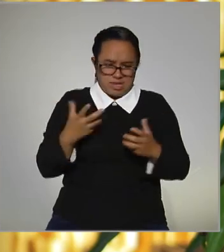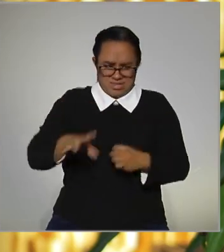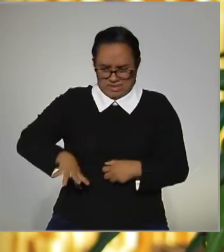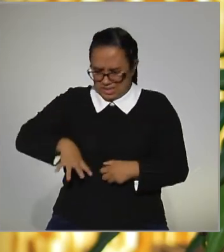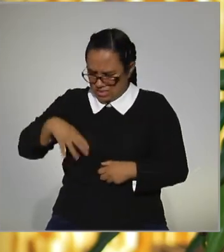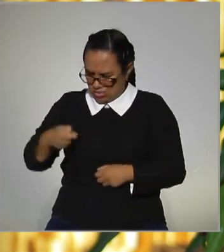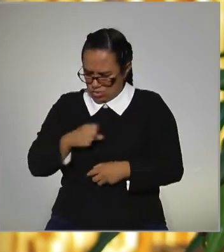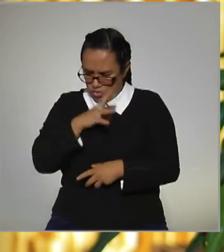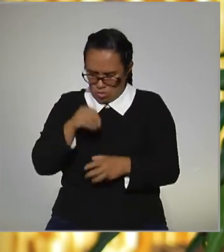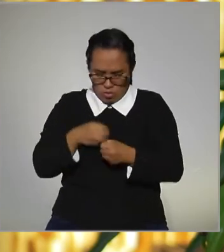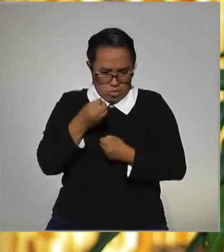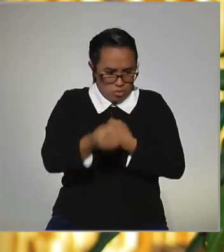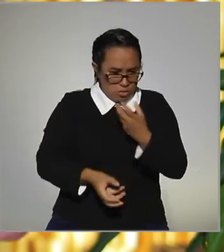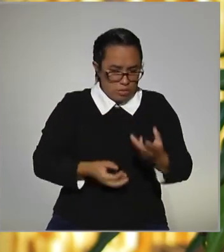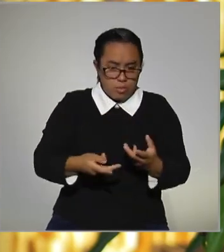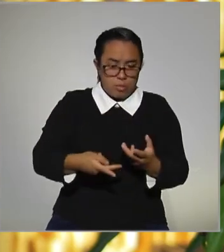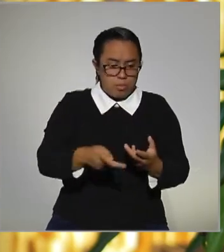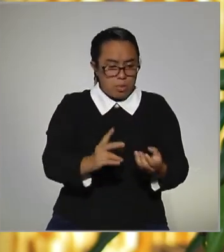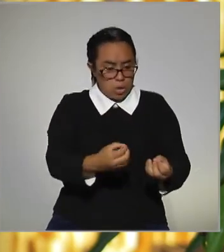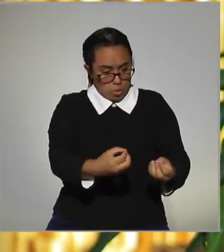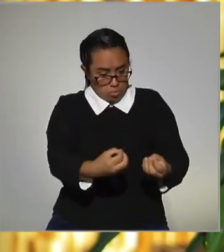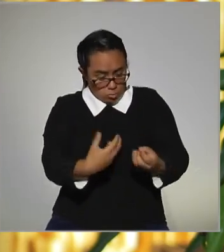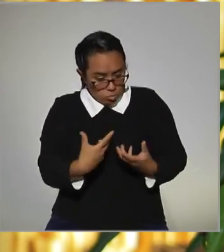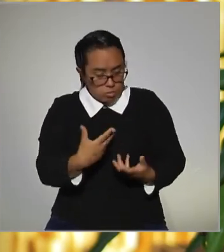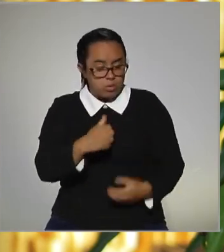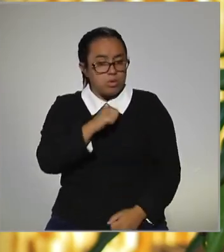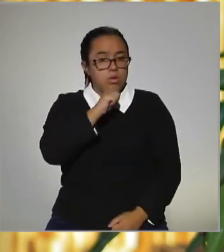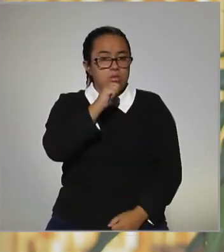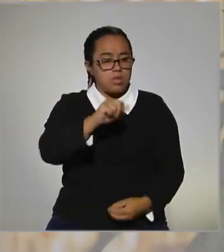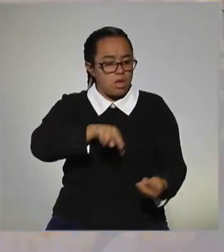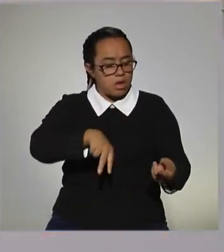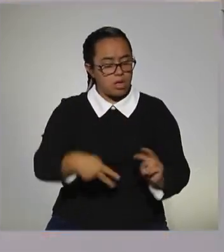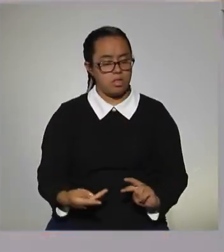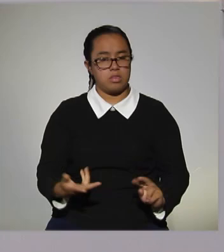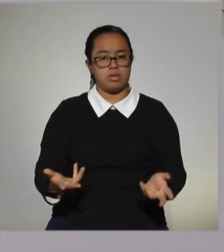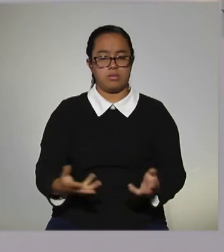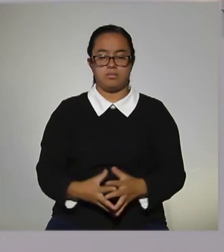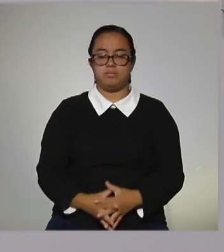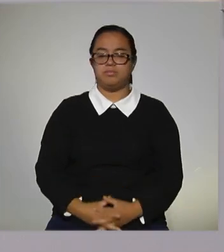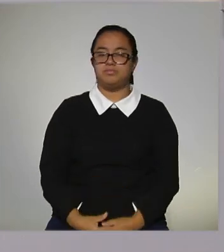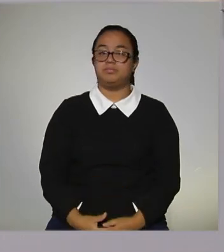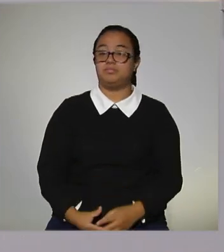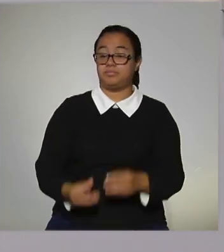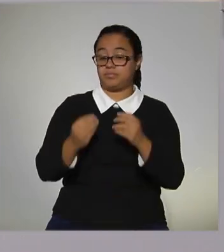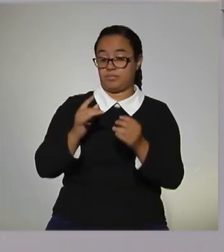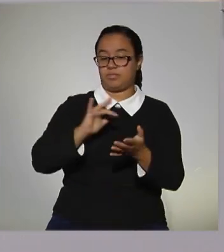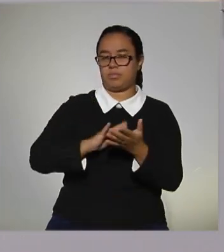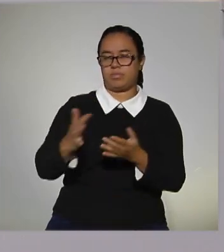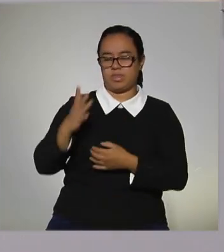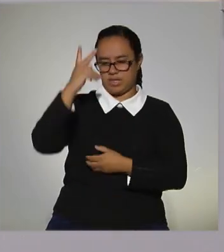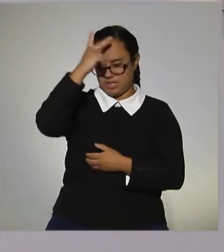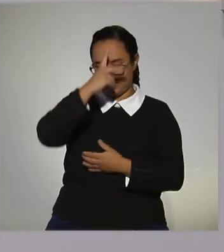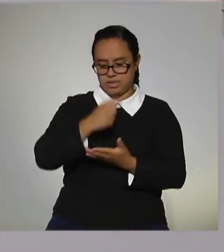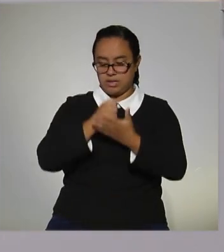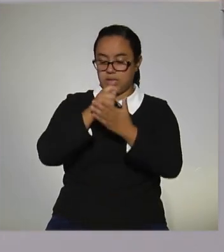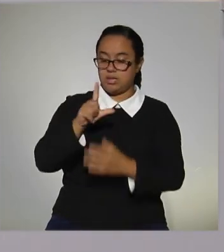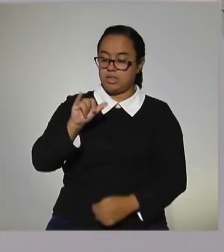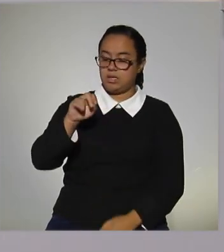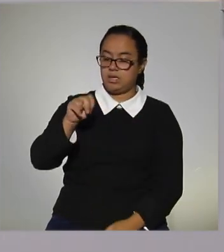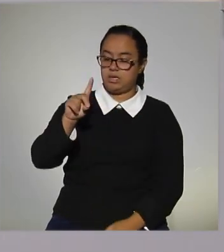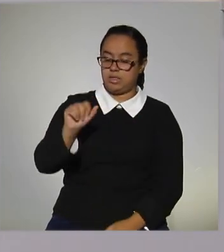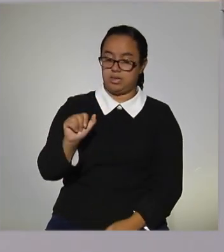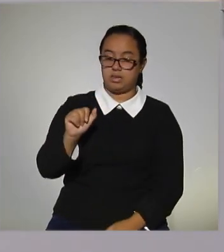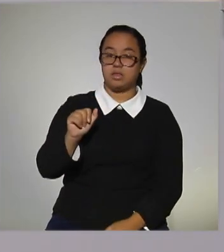todo lo que teníamos que hacer, pero no recibimos lo que merecíamos. Muchas gracias a la psicoterapeuta Linda